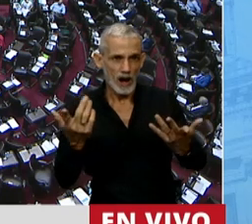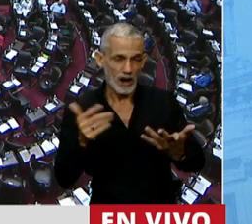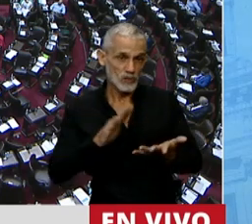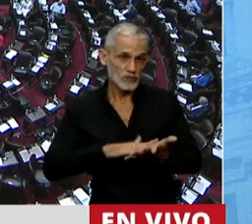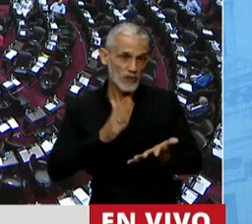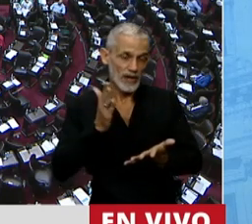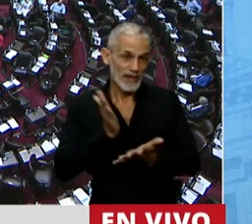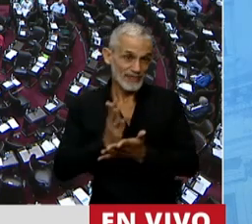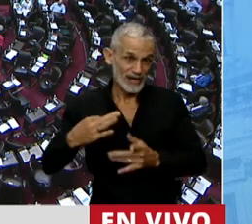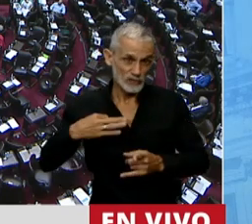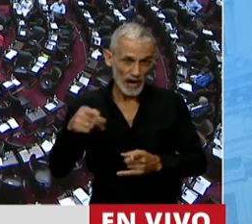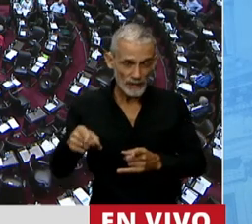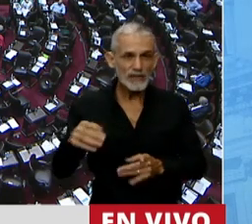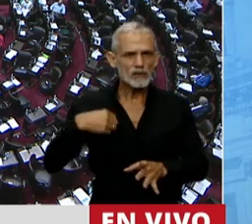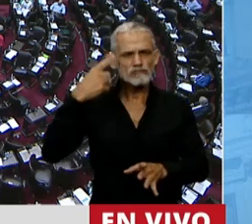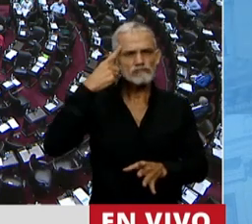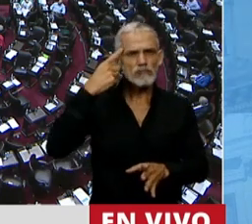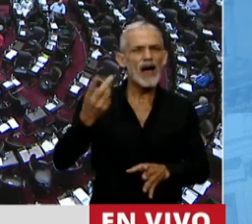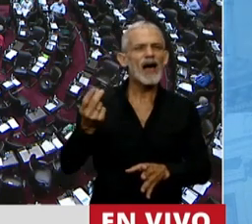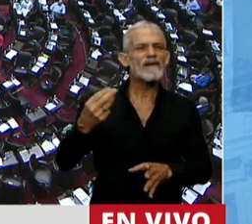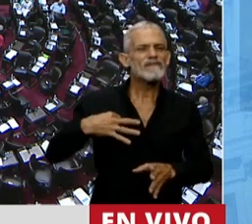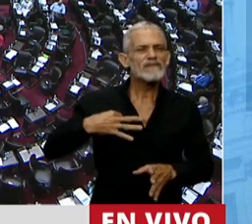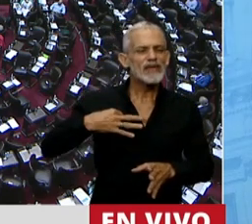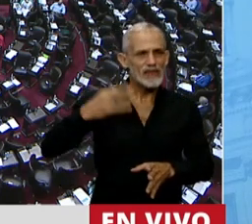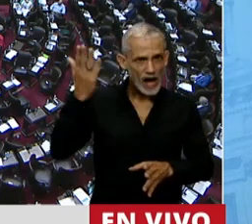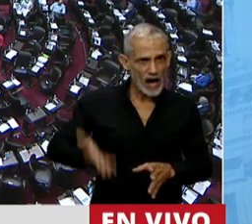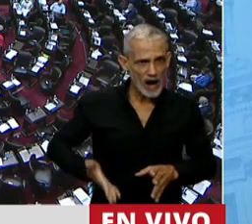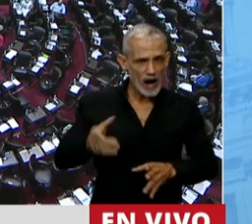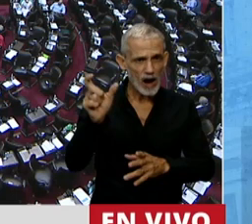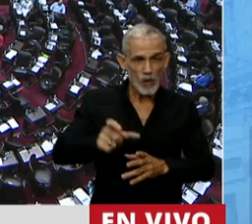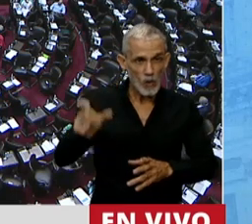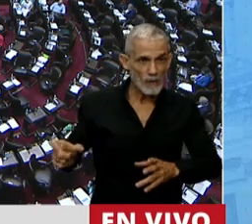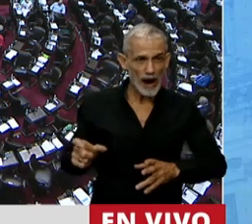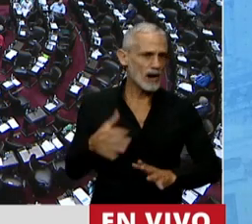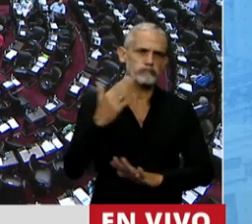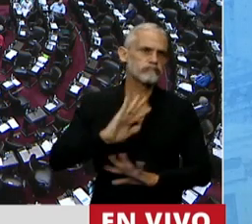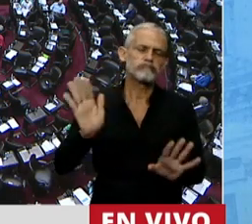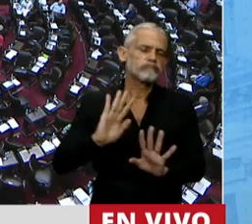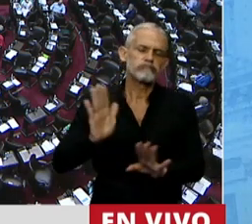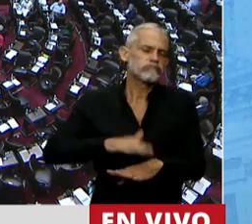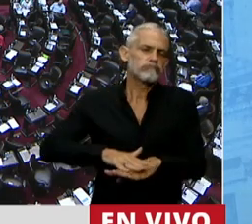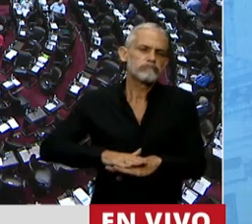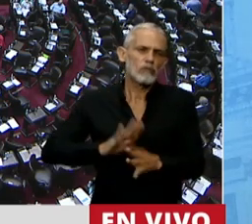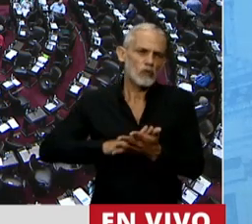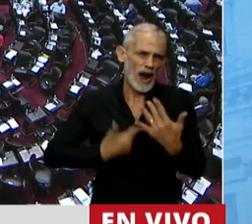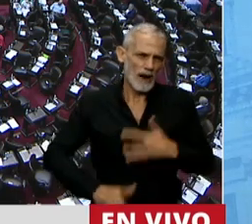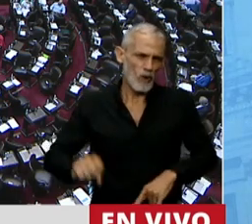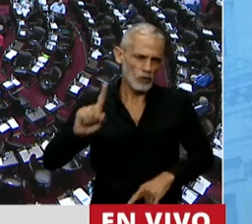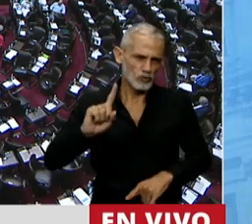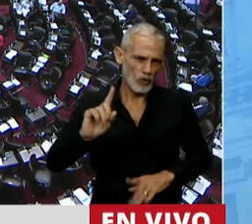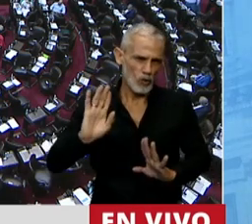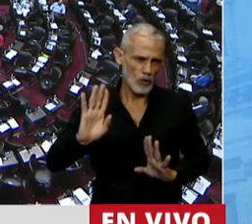vida, considero el valor de la vida humana está en la base de todo juicio moral sobre el aborto,